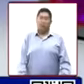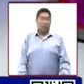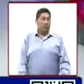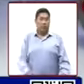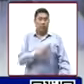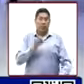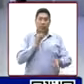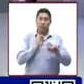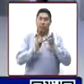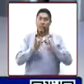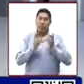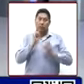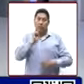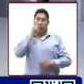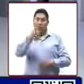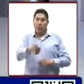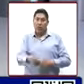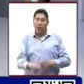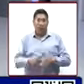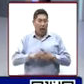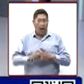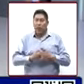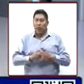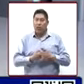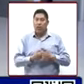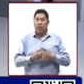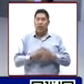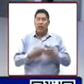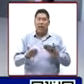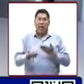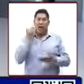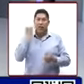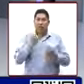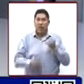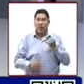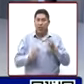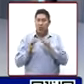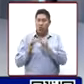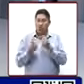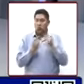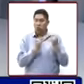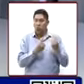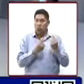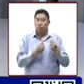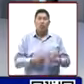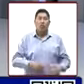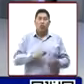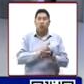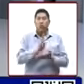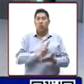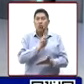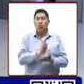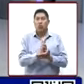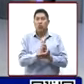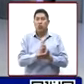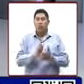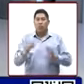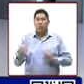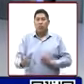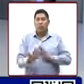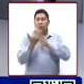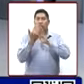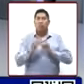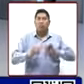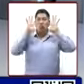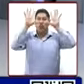Y en los deportes, mañana arrancan las semifinales del torneo por series. Fútbol Club Universitario recibirá la visita